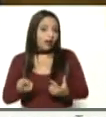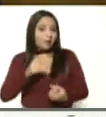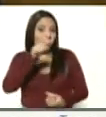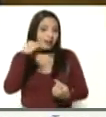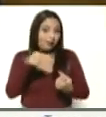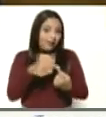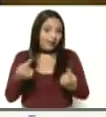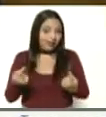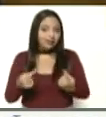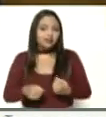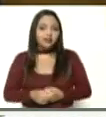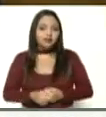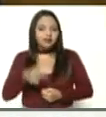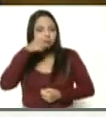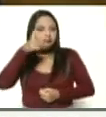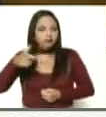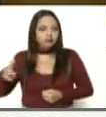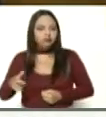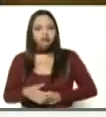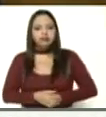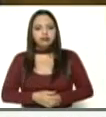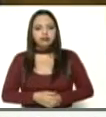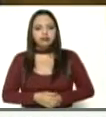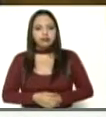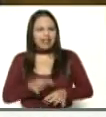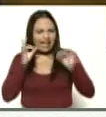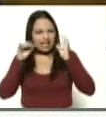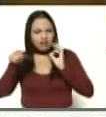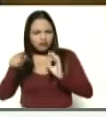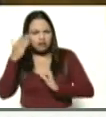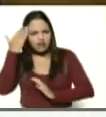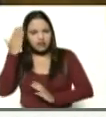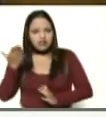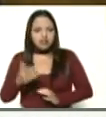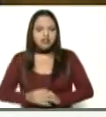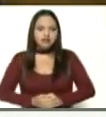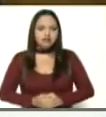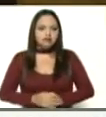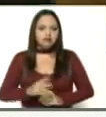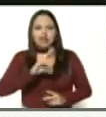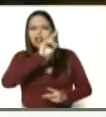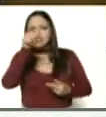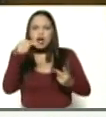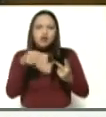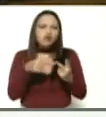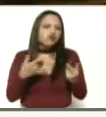ese elemento del poder popular, Erika, ahí, ¿no? El segundo,